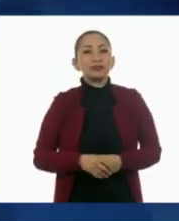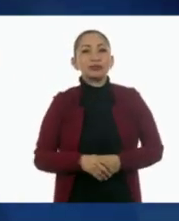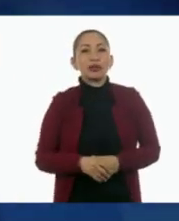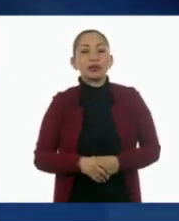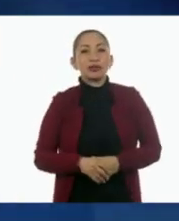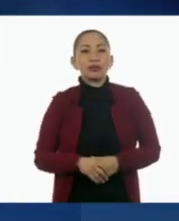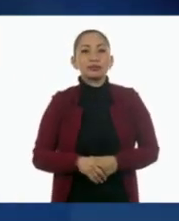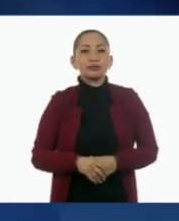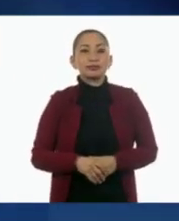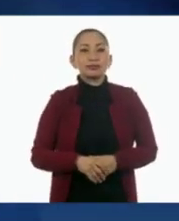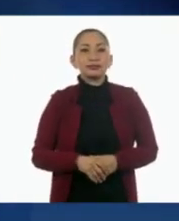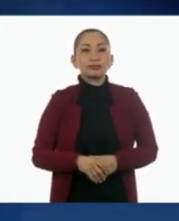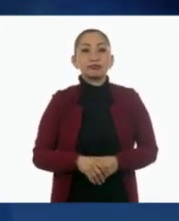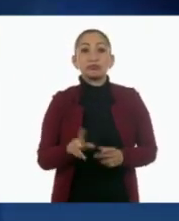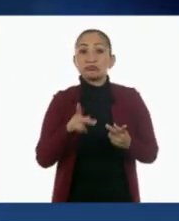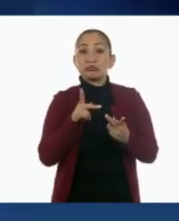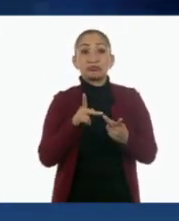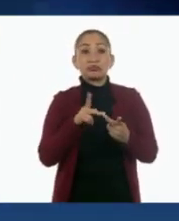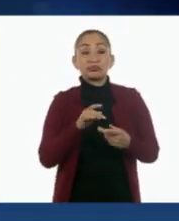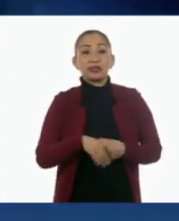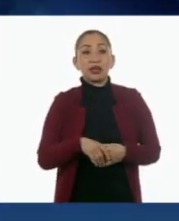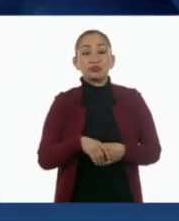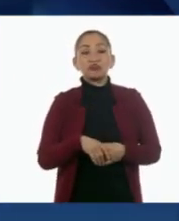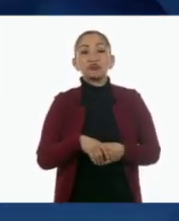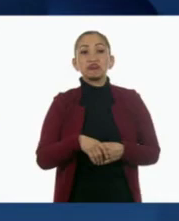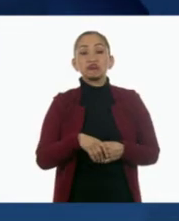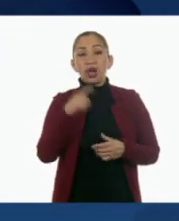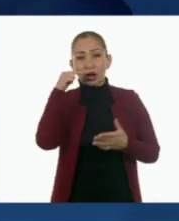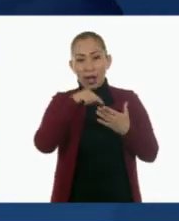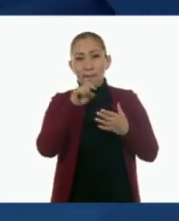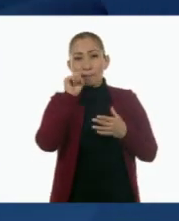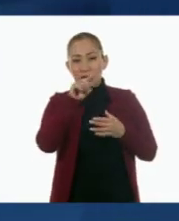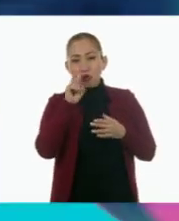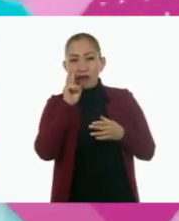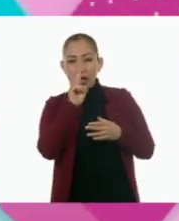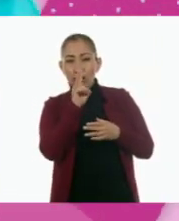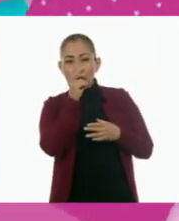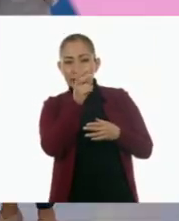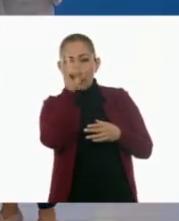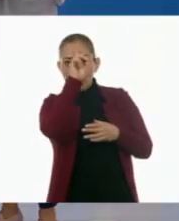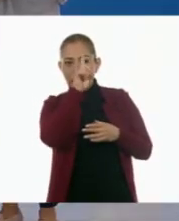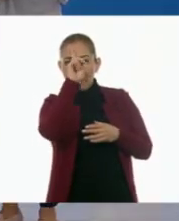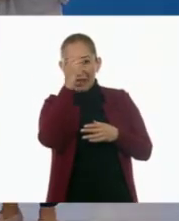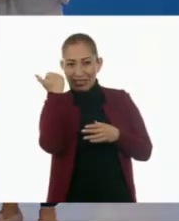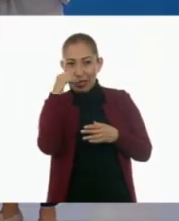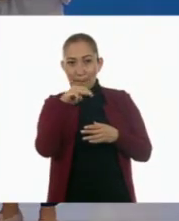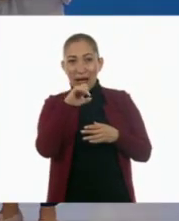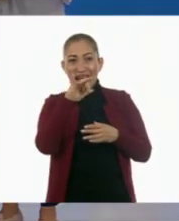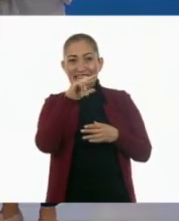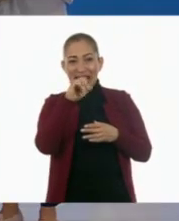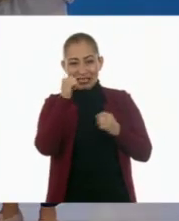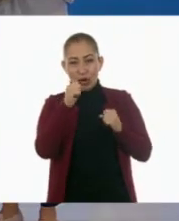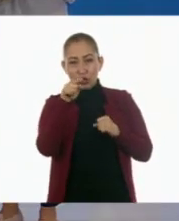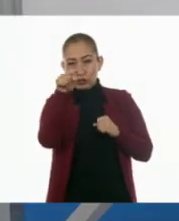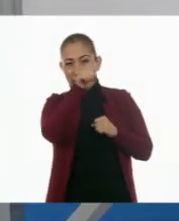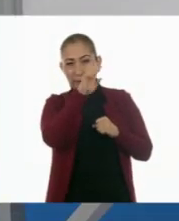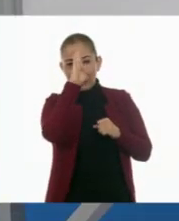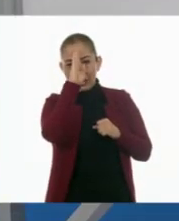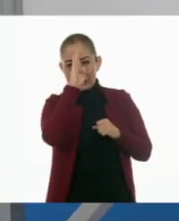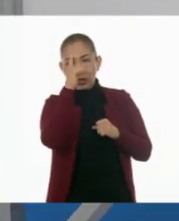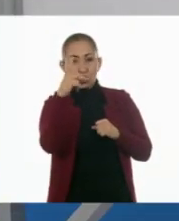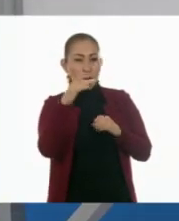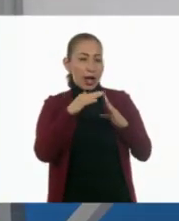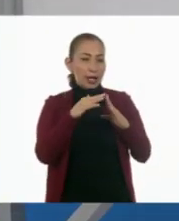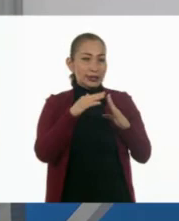resultados. Perfecto. Yo creo que, tomando en cuenta esos tips que dio María y que ustedes seguramente también pensaron en